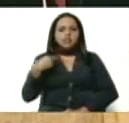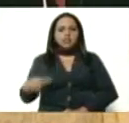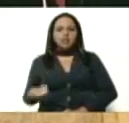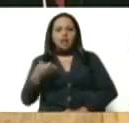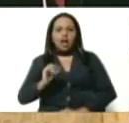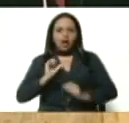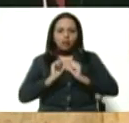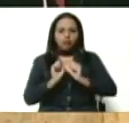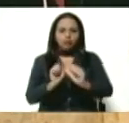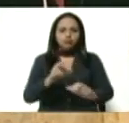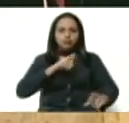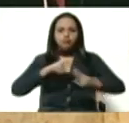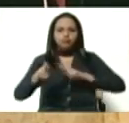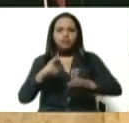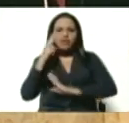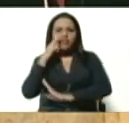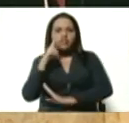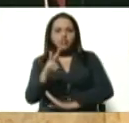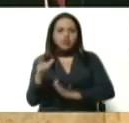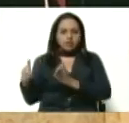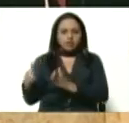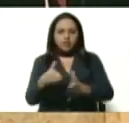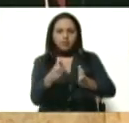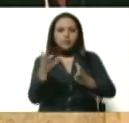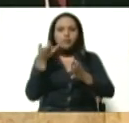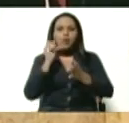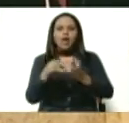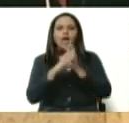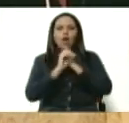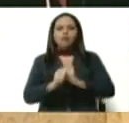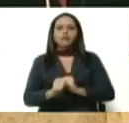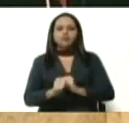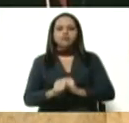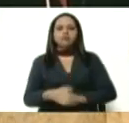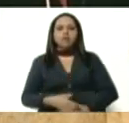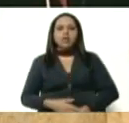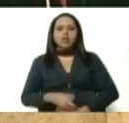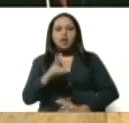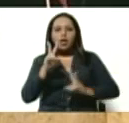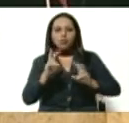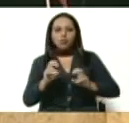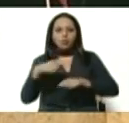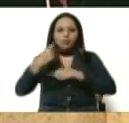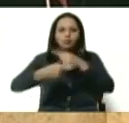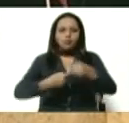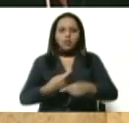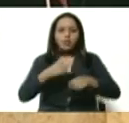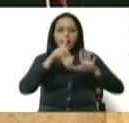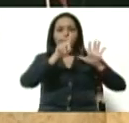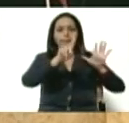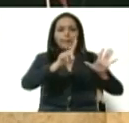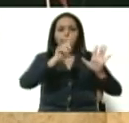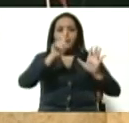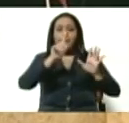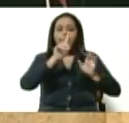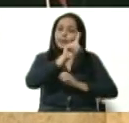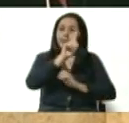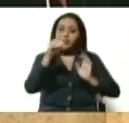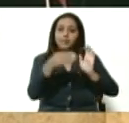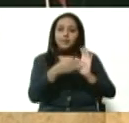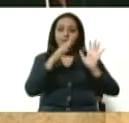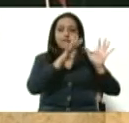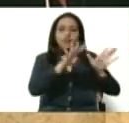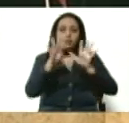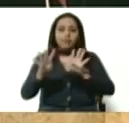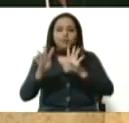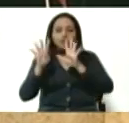lo que ha sido esa visión y esa ruta que se ha consolidado en esa nueva era desde 1999 a través de lo que ha sido la Asociación Estratégica